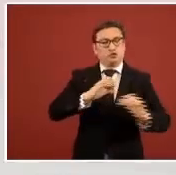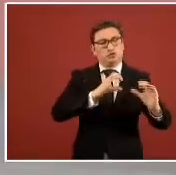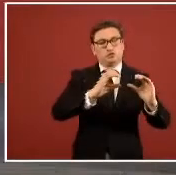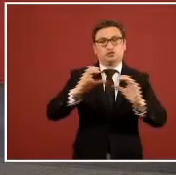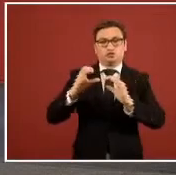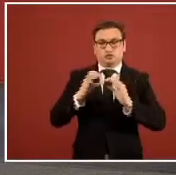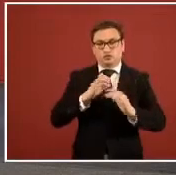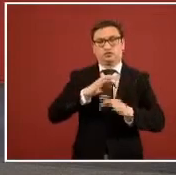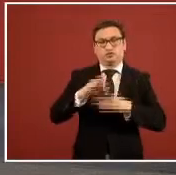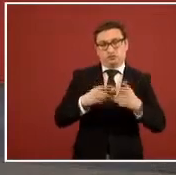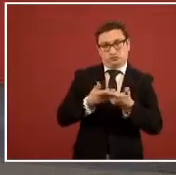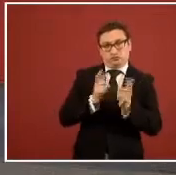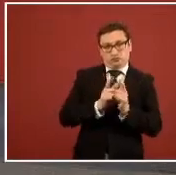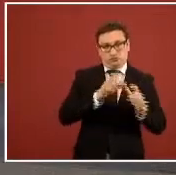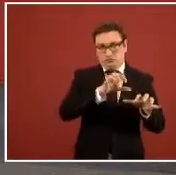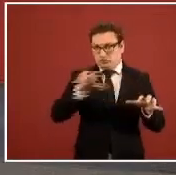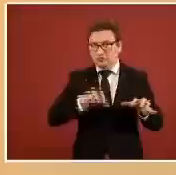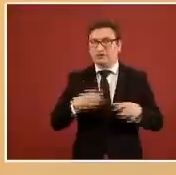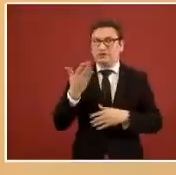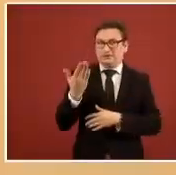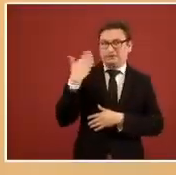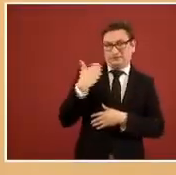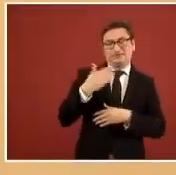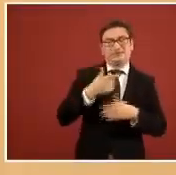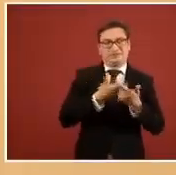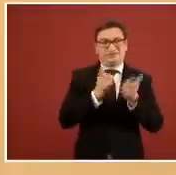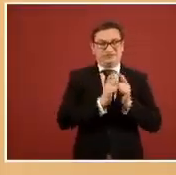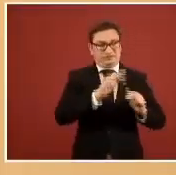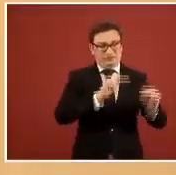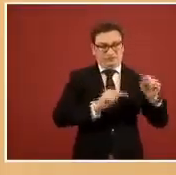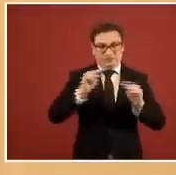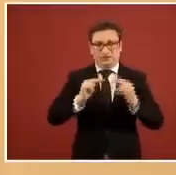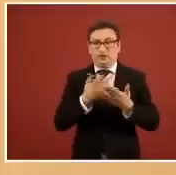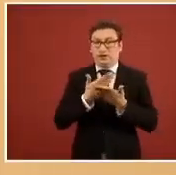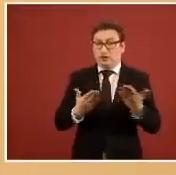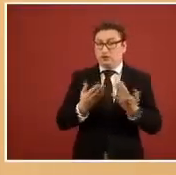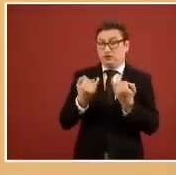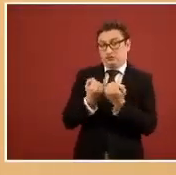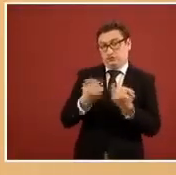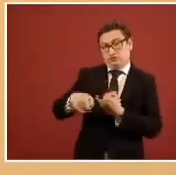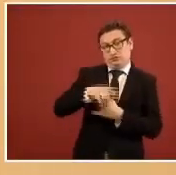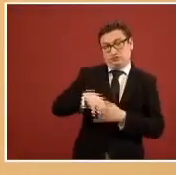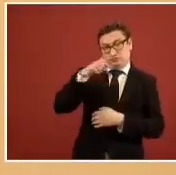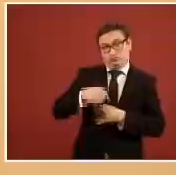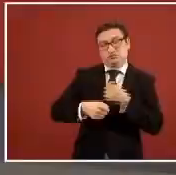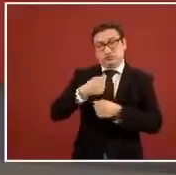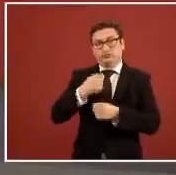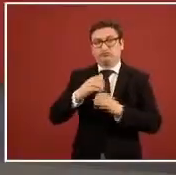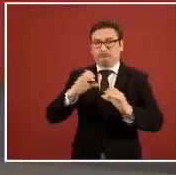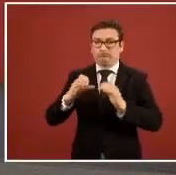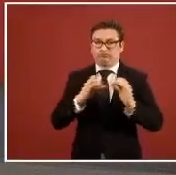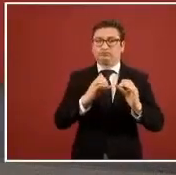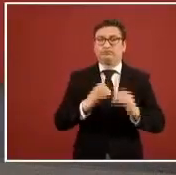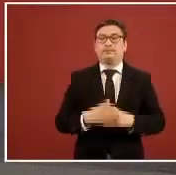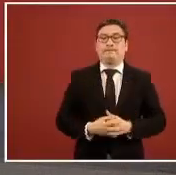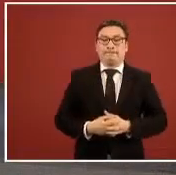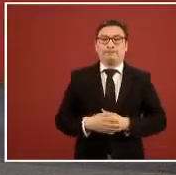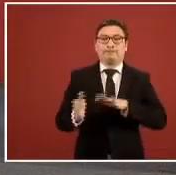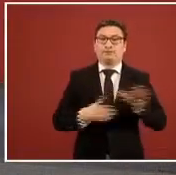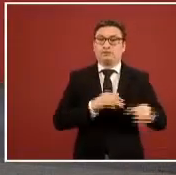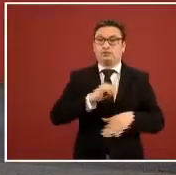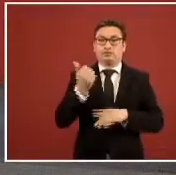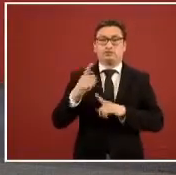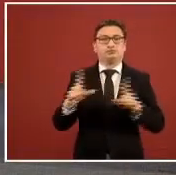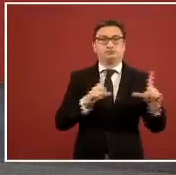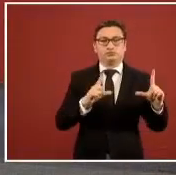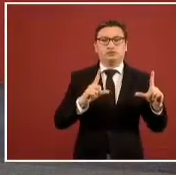haber en estos grupos, tanto los que vimos en la tabla anterior como los que vemos ahora por la edad. La siguiente diapositiva, por